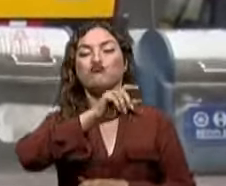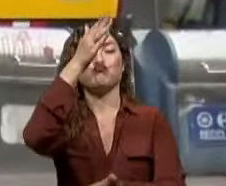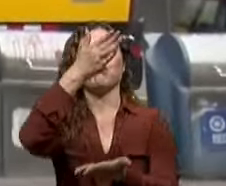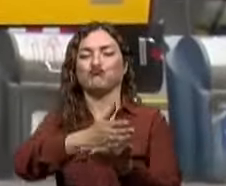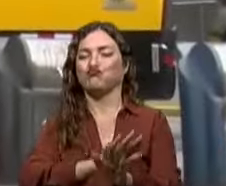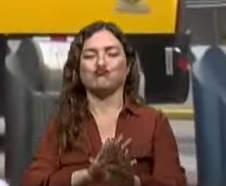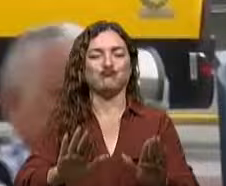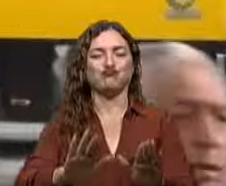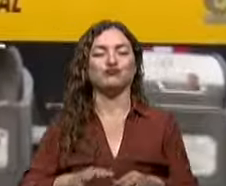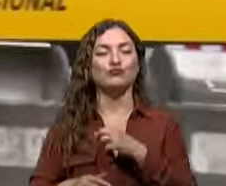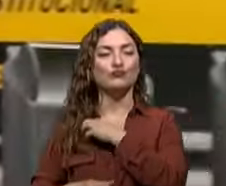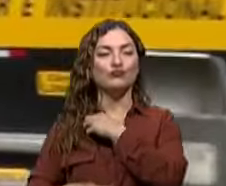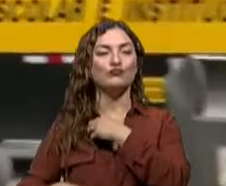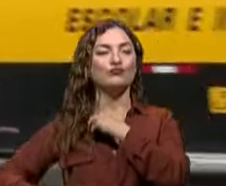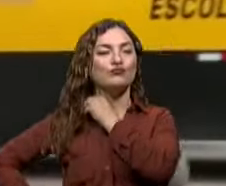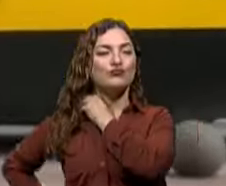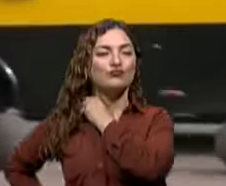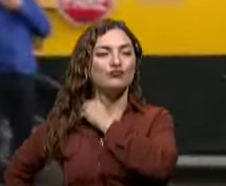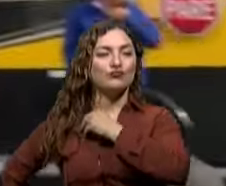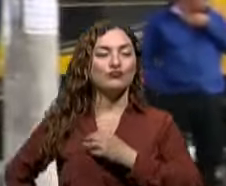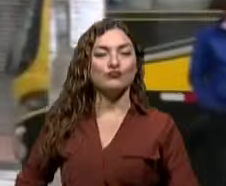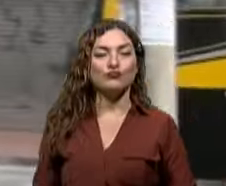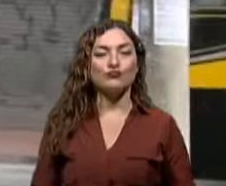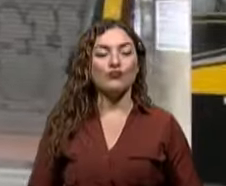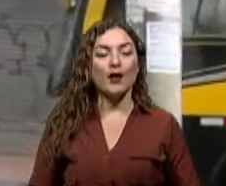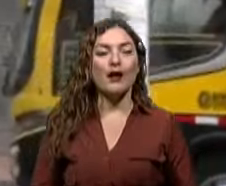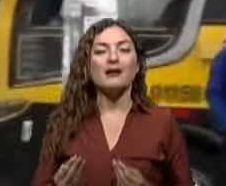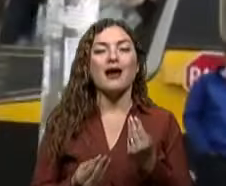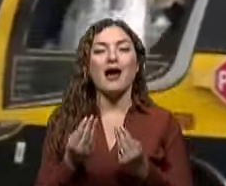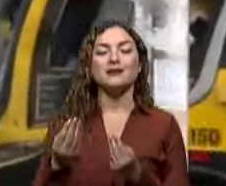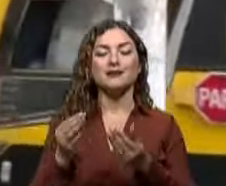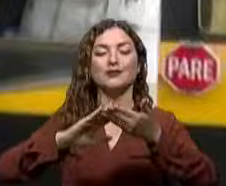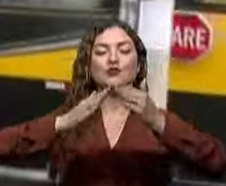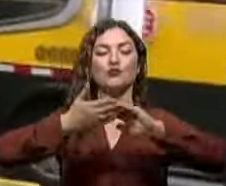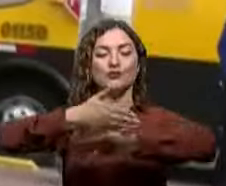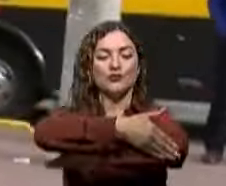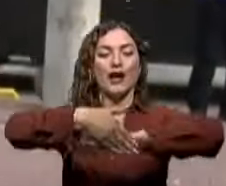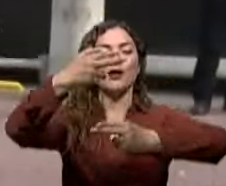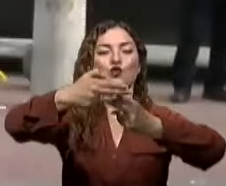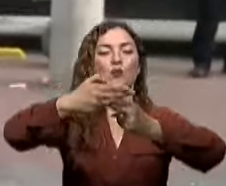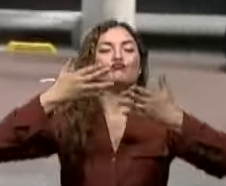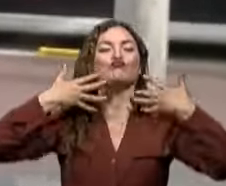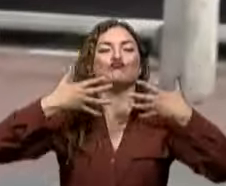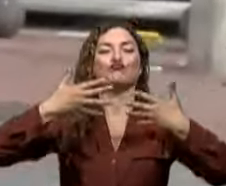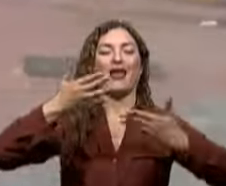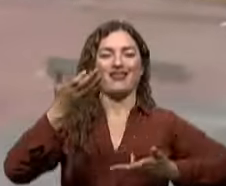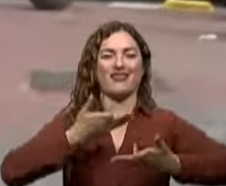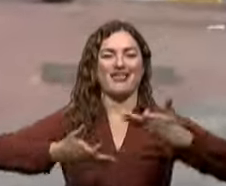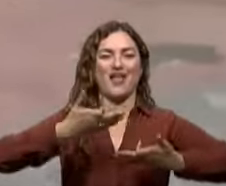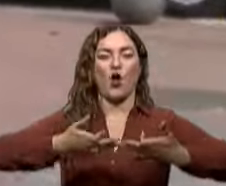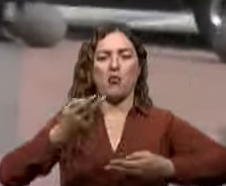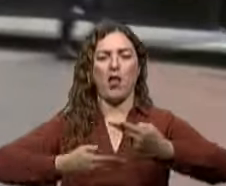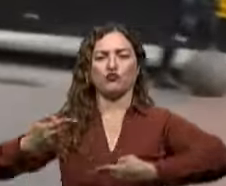hemos percatado es en reunirnos con la comunidad, con los comerciantes de la calle Guayaquil. Para nosotros hemos realizado